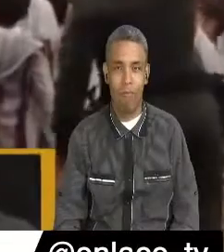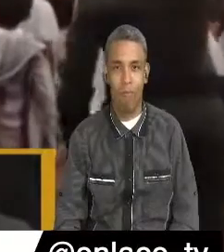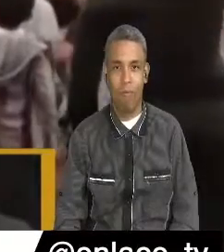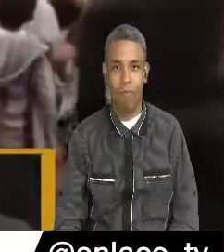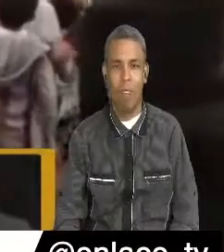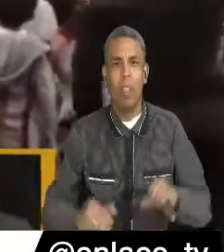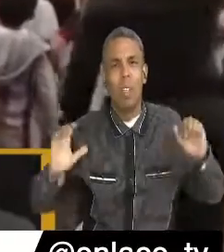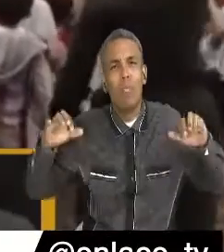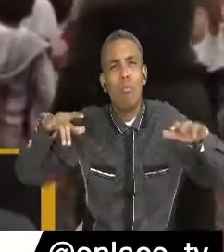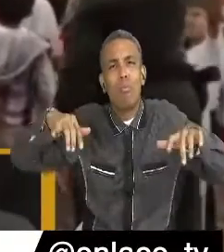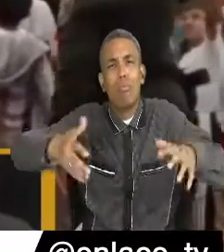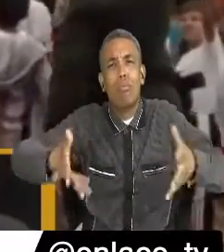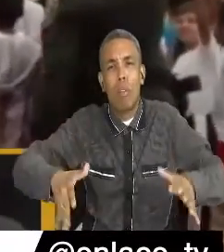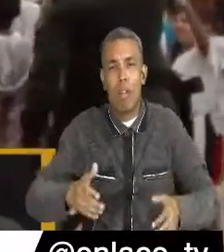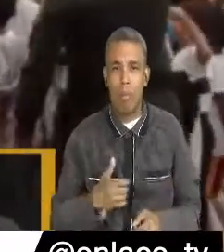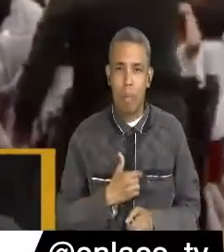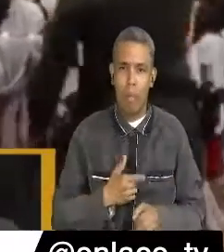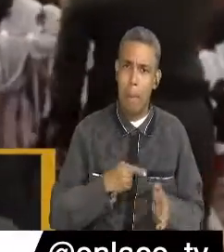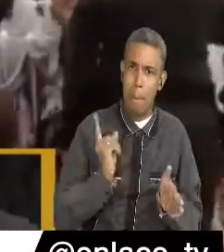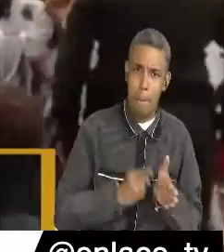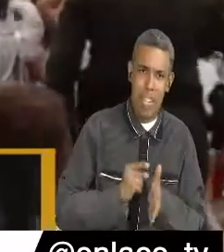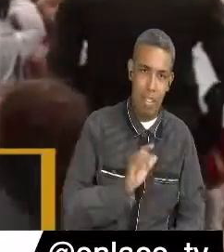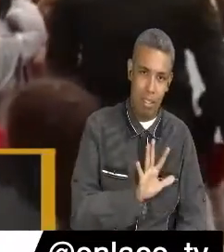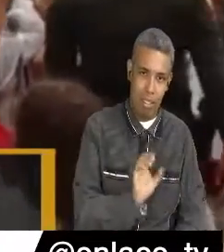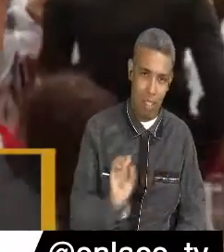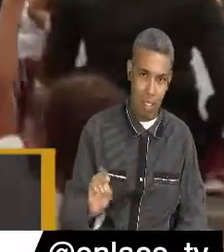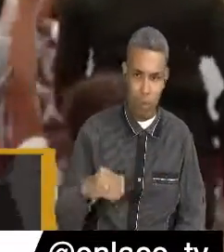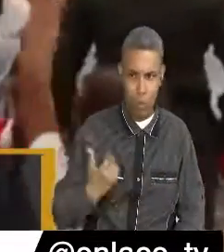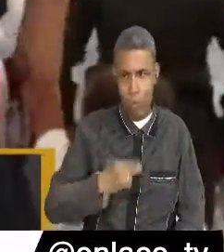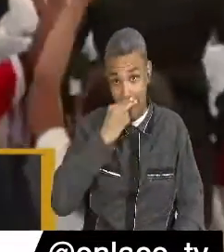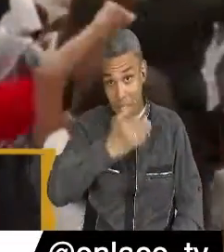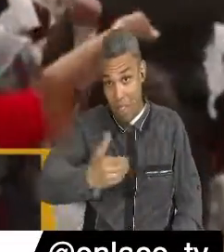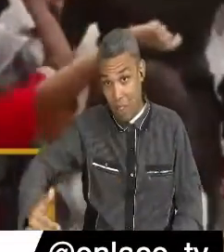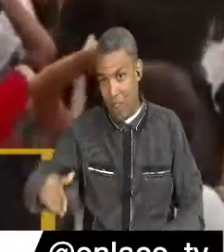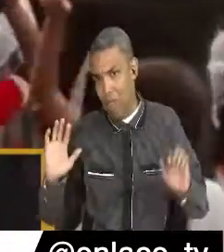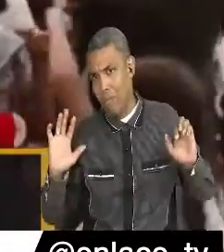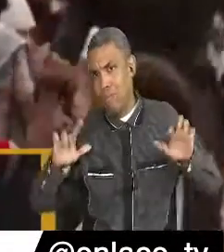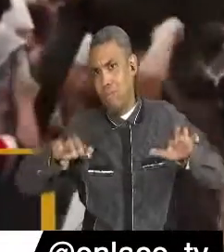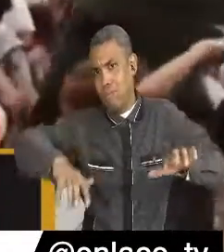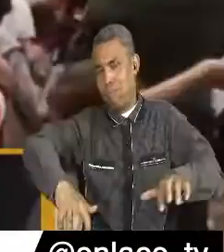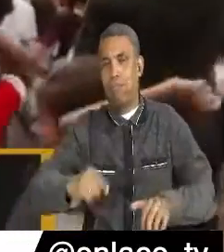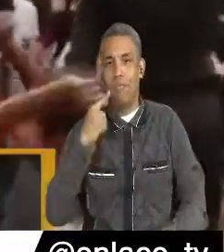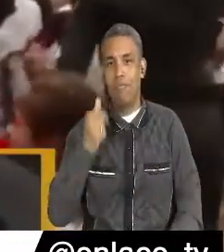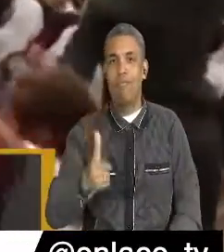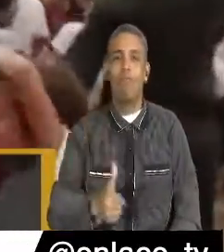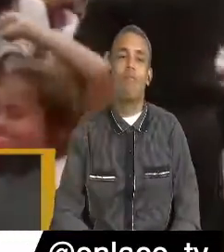Fueron aproximadamente 1.500 estudiantes los beneficiados con esta actividad.